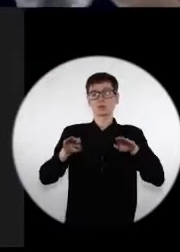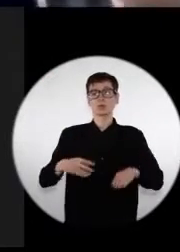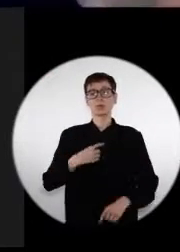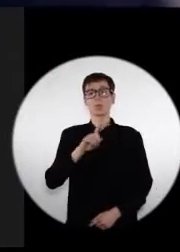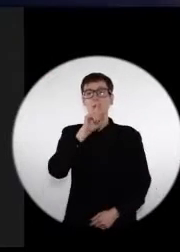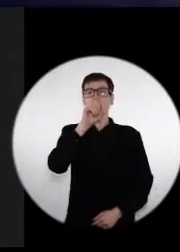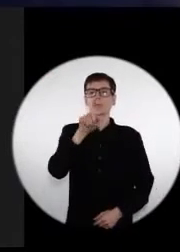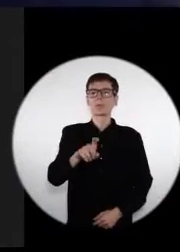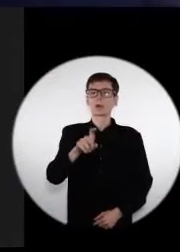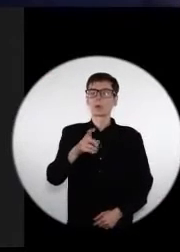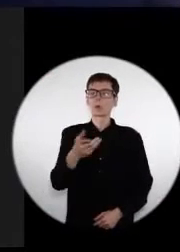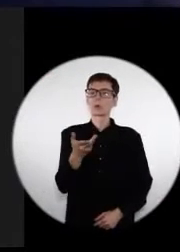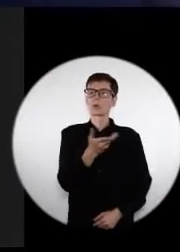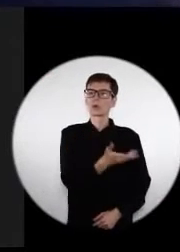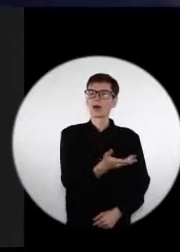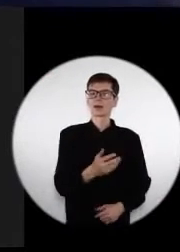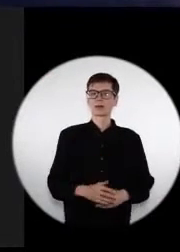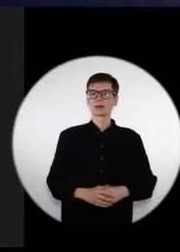palabras